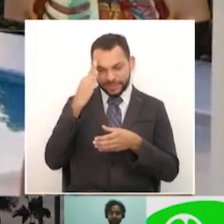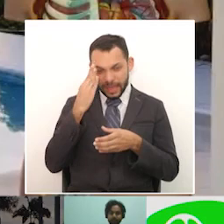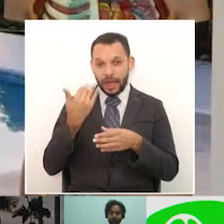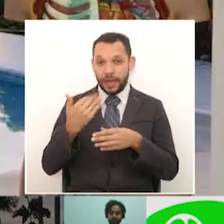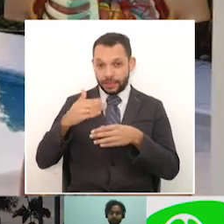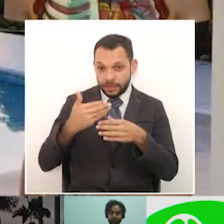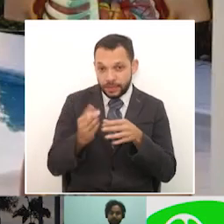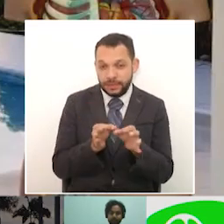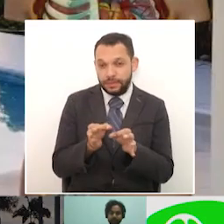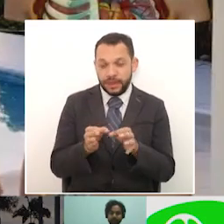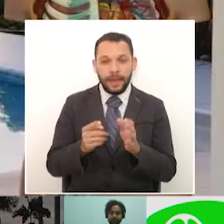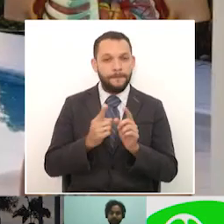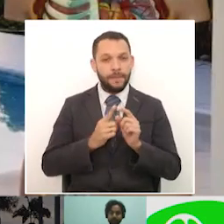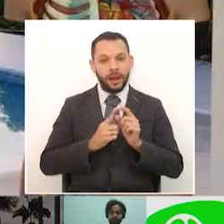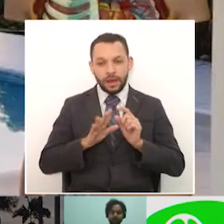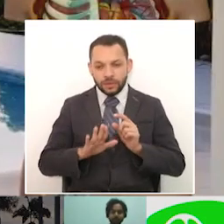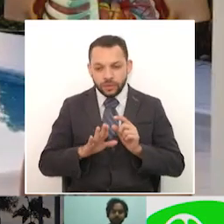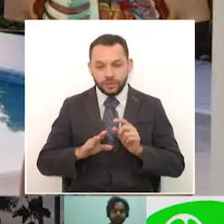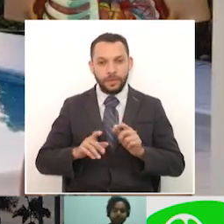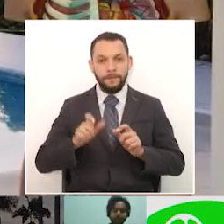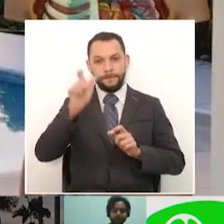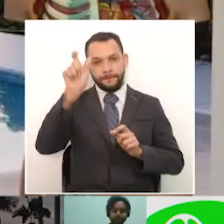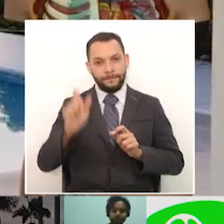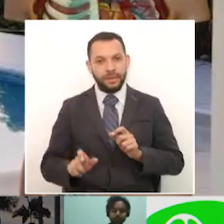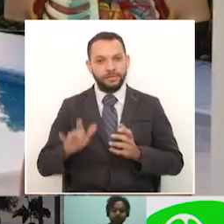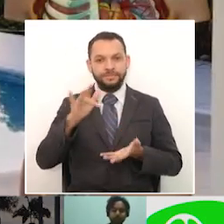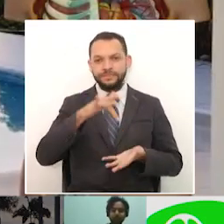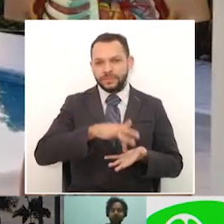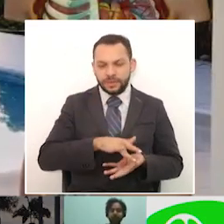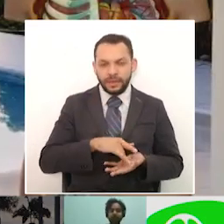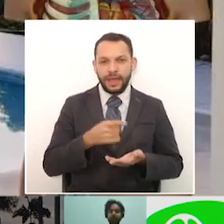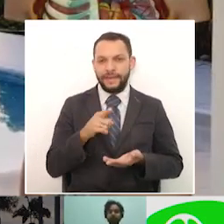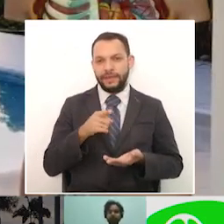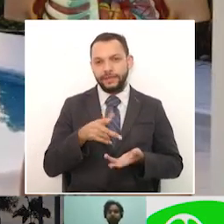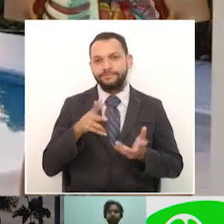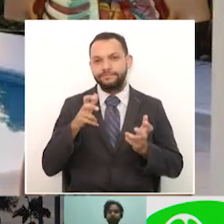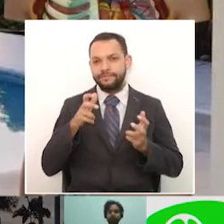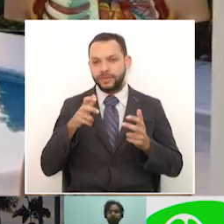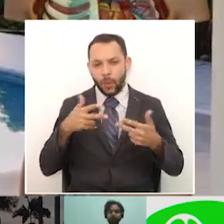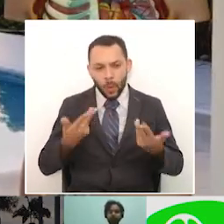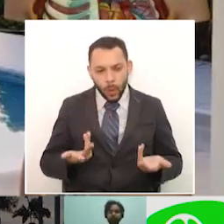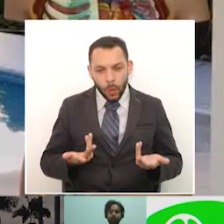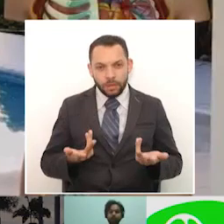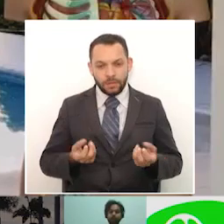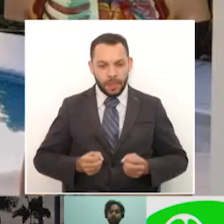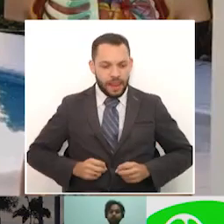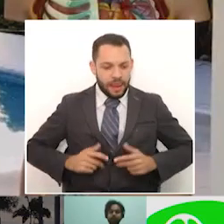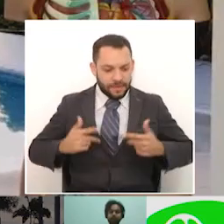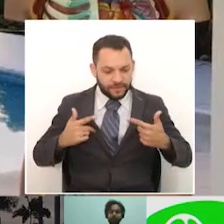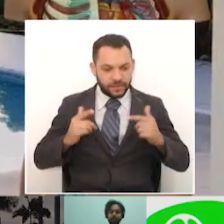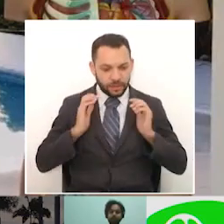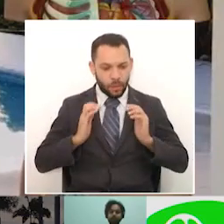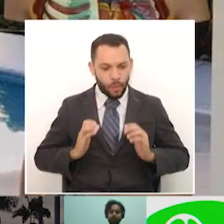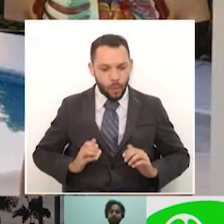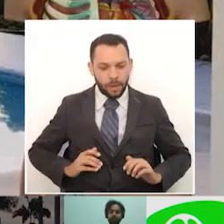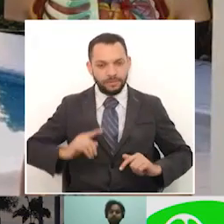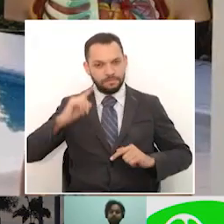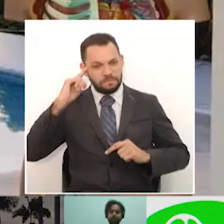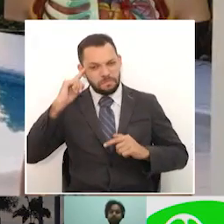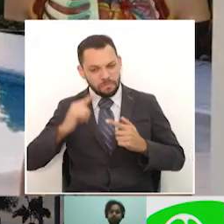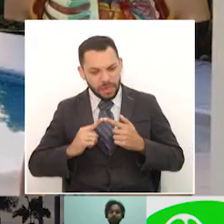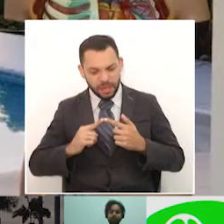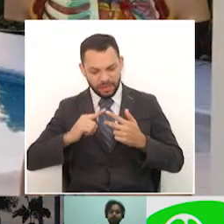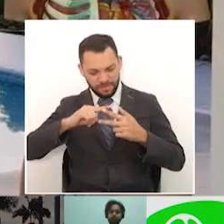de ashram, en donde van personas a conocer un poco acerca más de su cuerpo, de su mente, aparte de